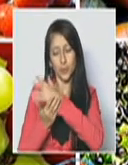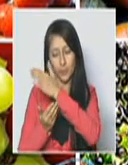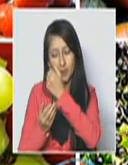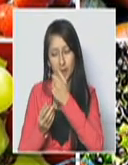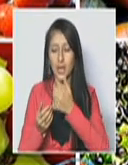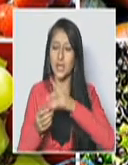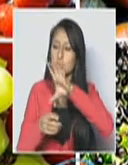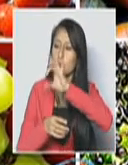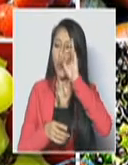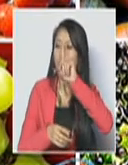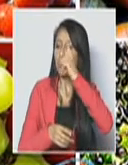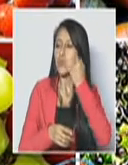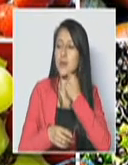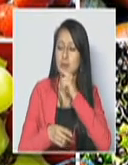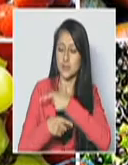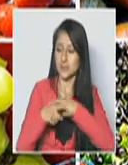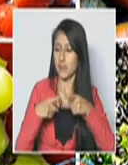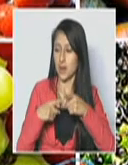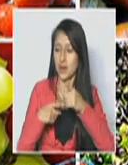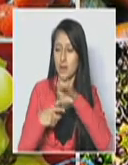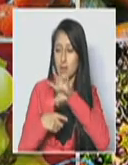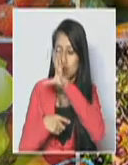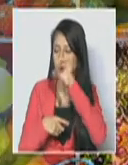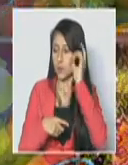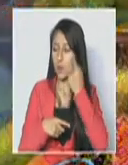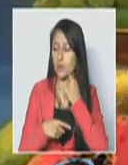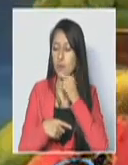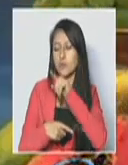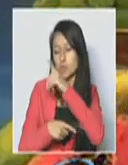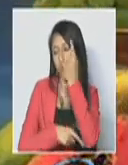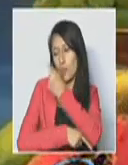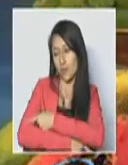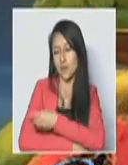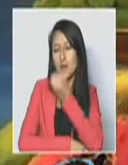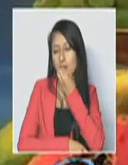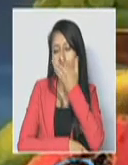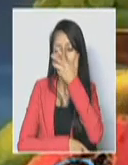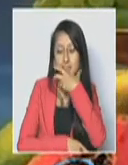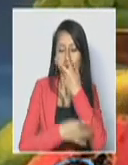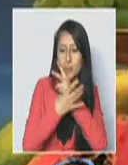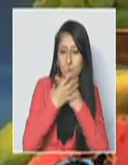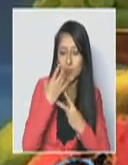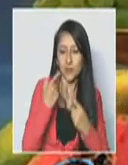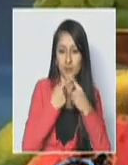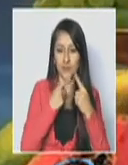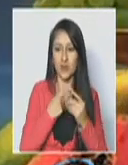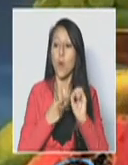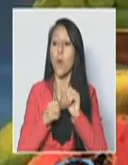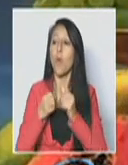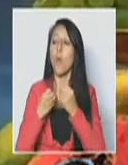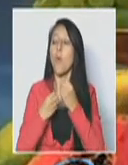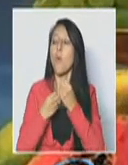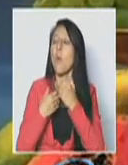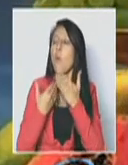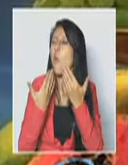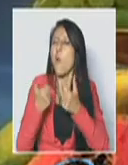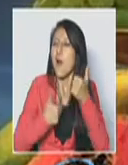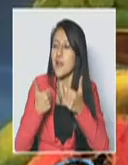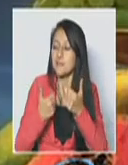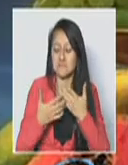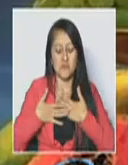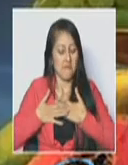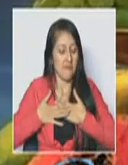escojan un día a la semana y ese día consuman fruta cuál fruta la que quiera